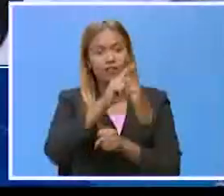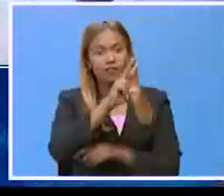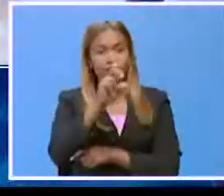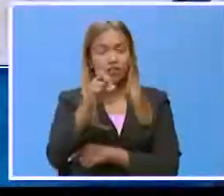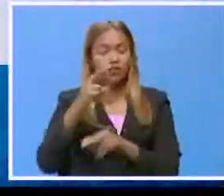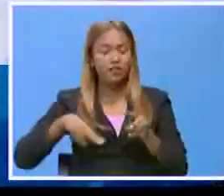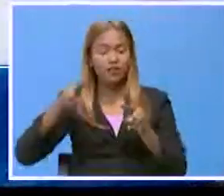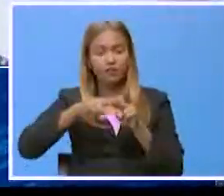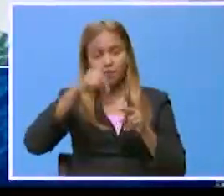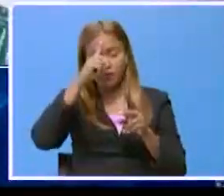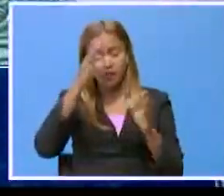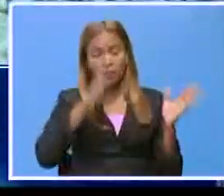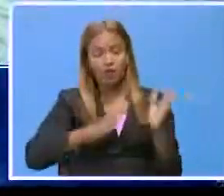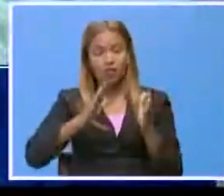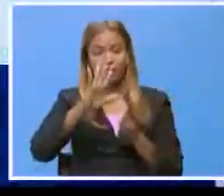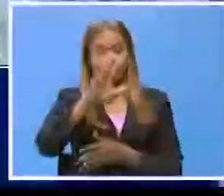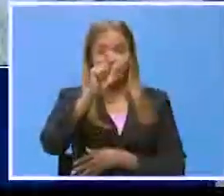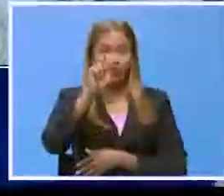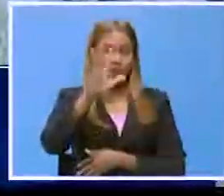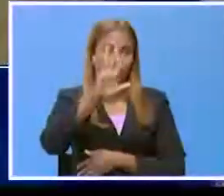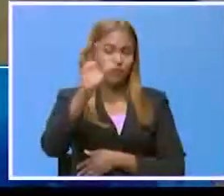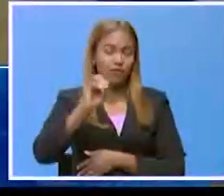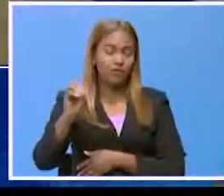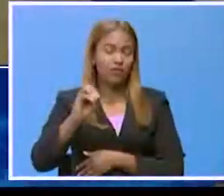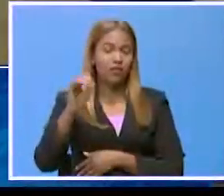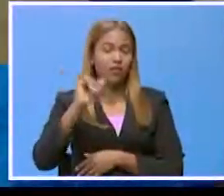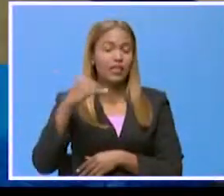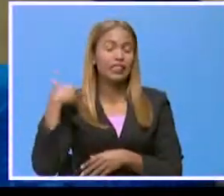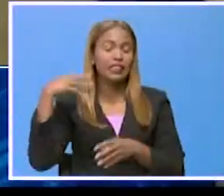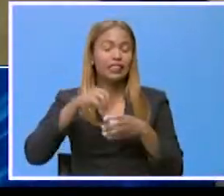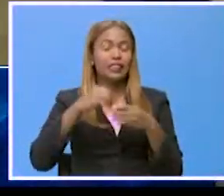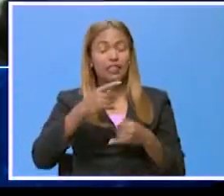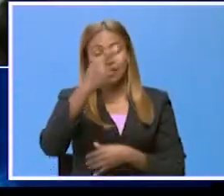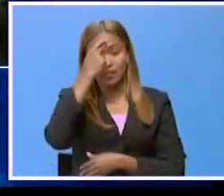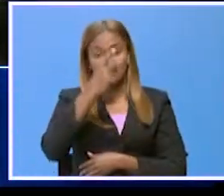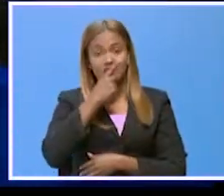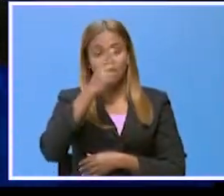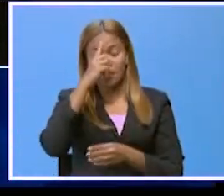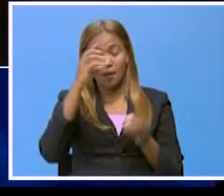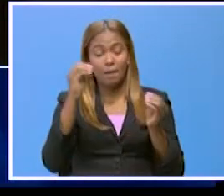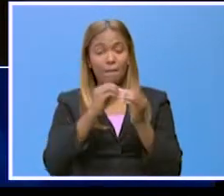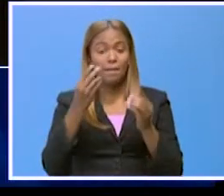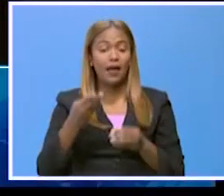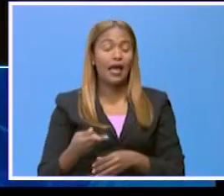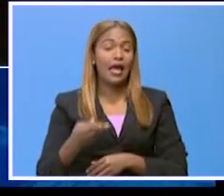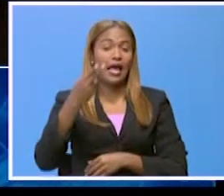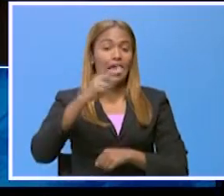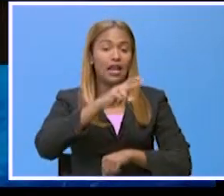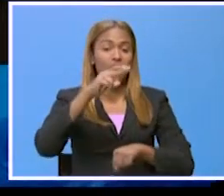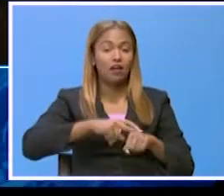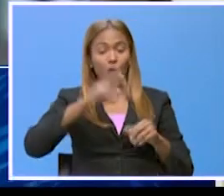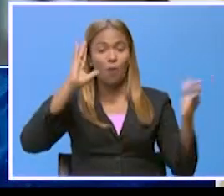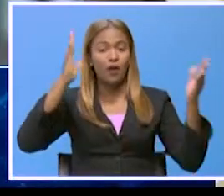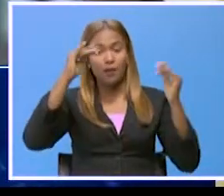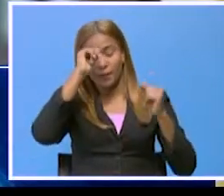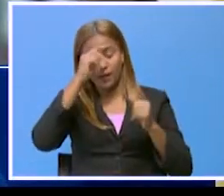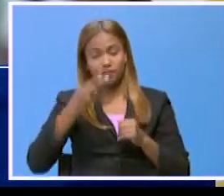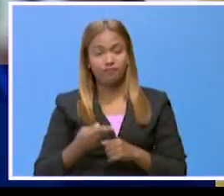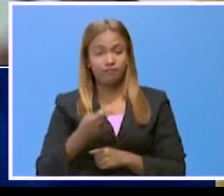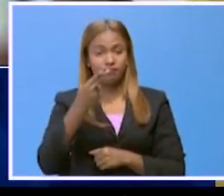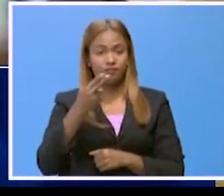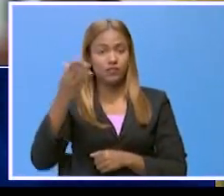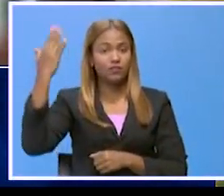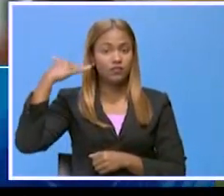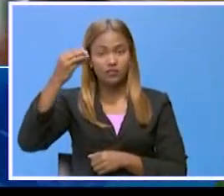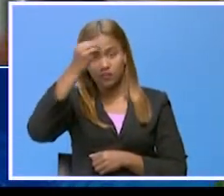crecimiento por el orden del 5.5 por ciento situando al país como el más alto de la región en cuanto al crecimiento lo anterior